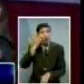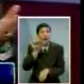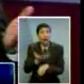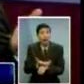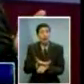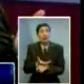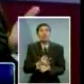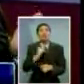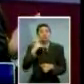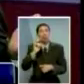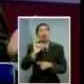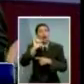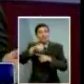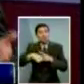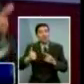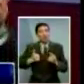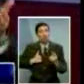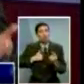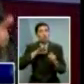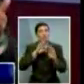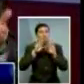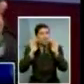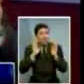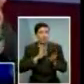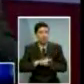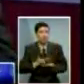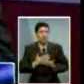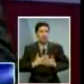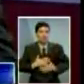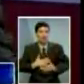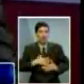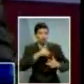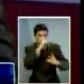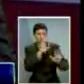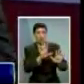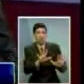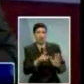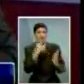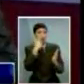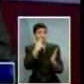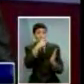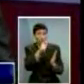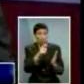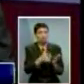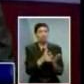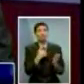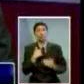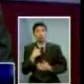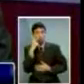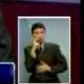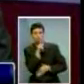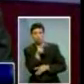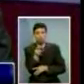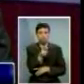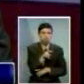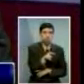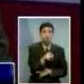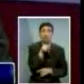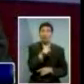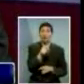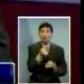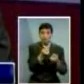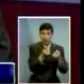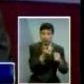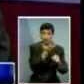es decir, este hospital cumple con las normas sanitarias y es seguro y adecuado para atender. Yo hice el diagnóstico de que eso, con los recursos